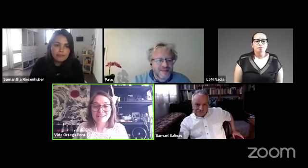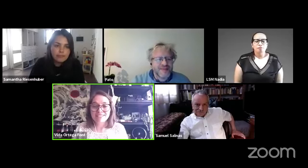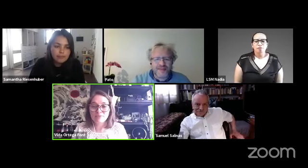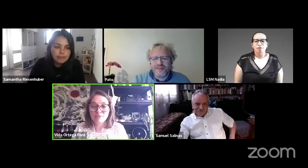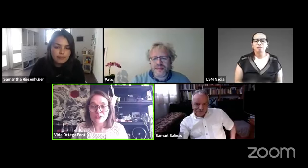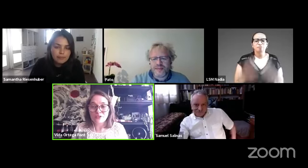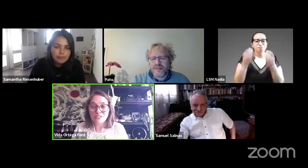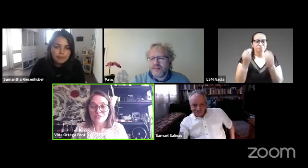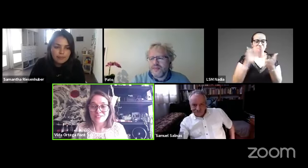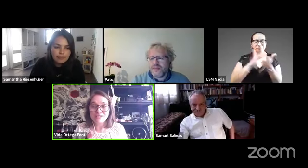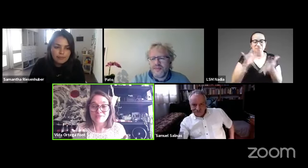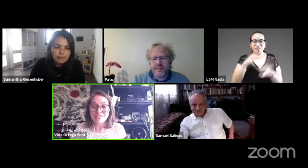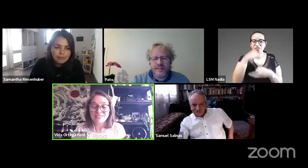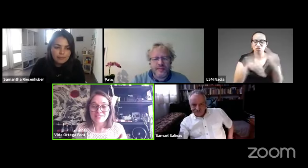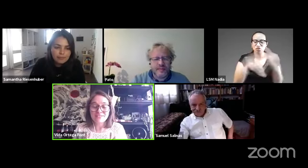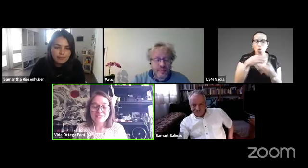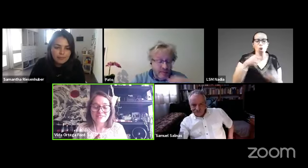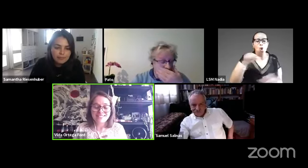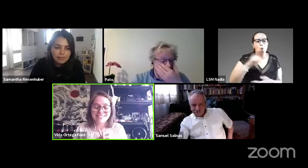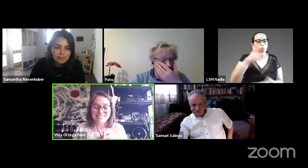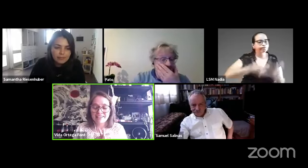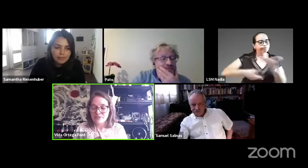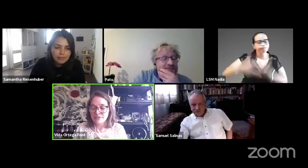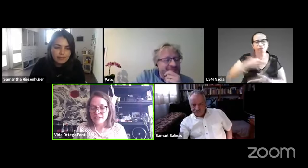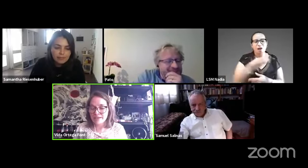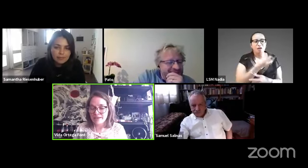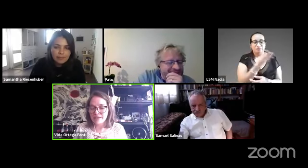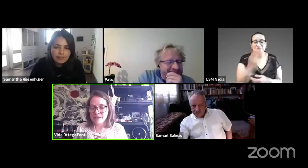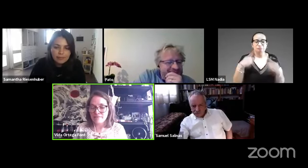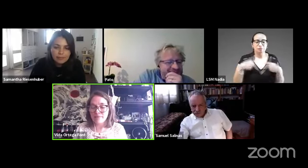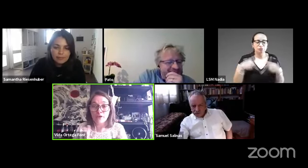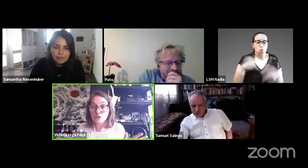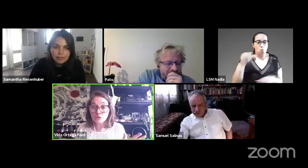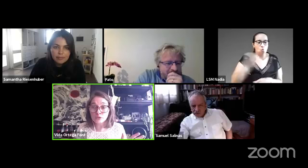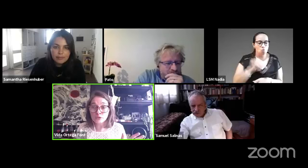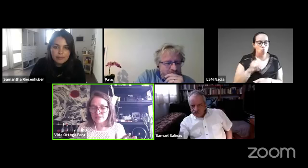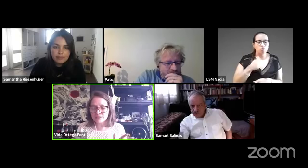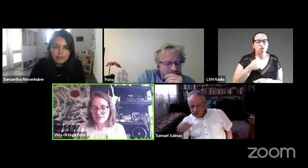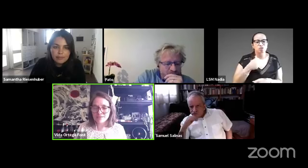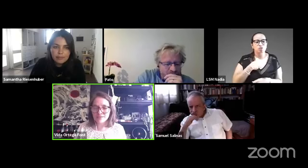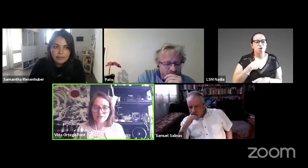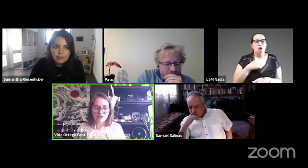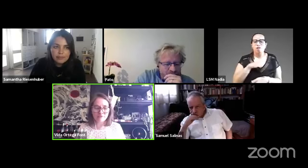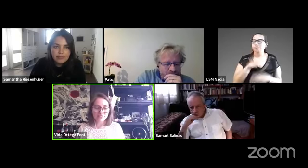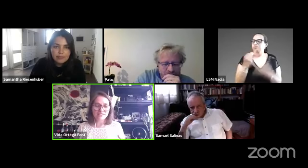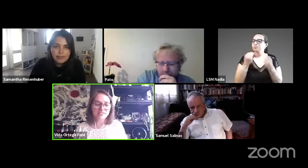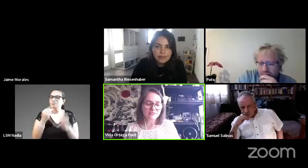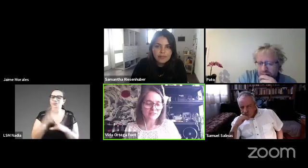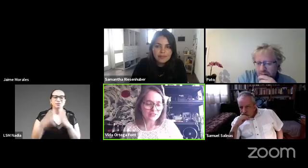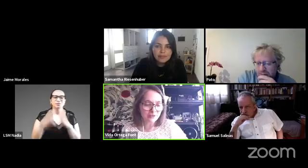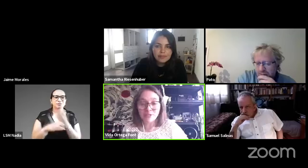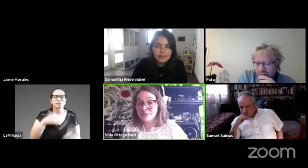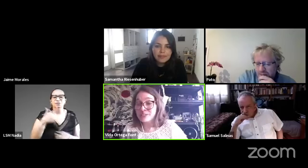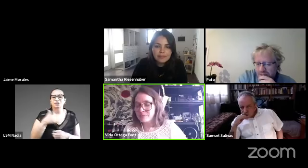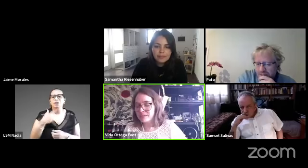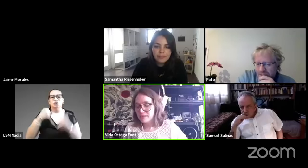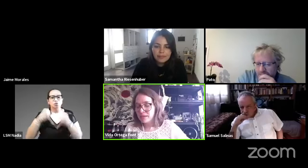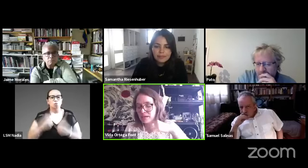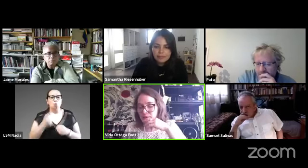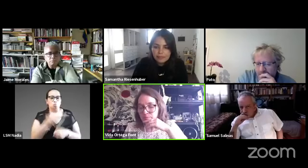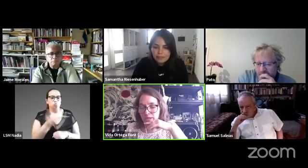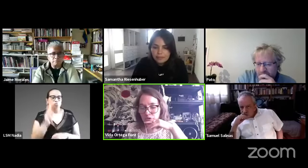Muchísimas gracias por todo lo que nos han compartido los tres el día de hoy. Me quedo con muchísimas cosas, seguramente quienes nos están viendo